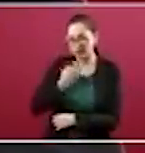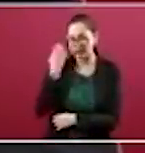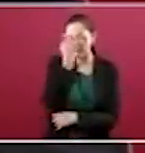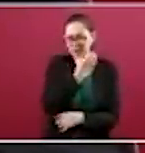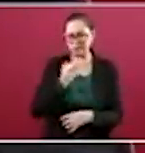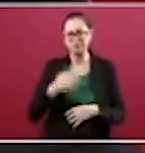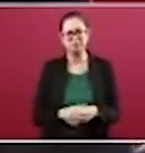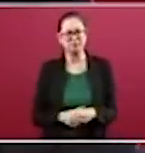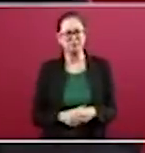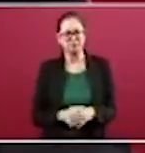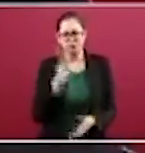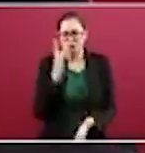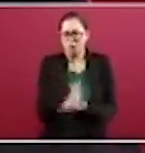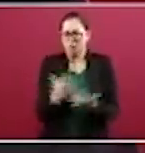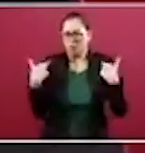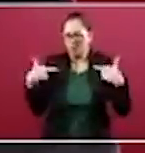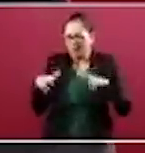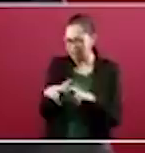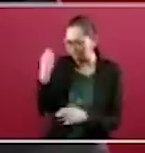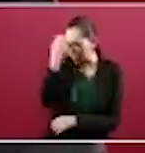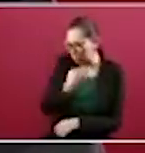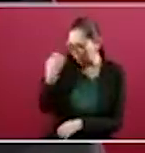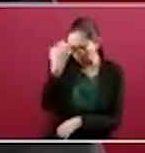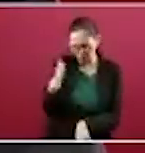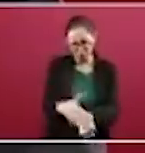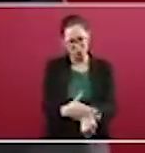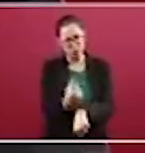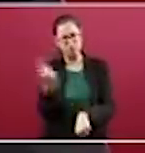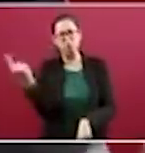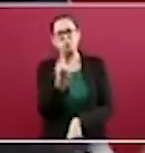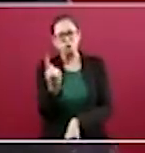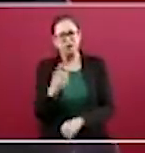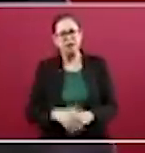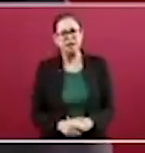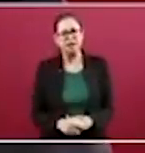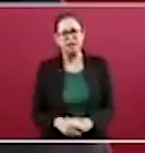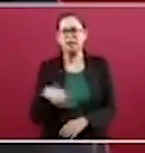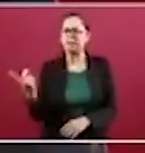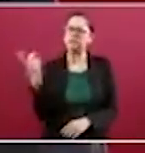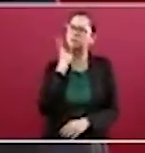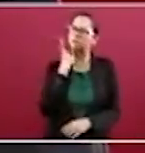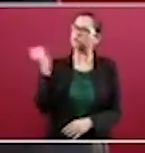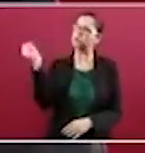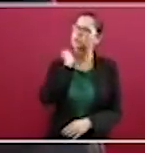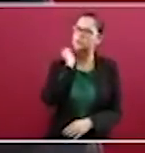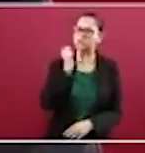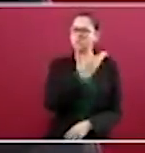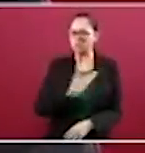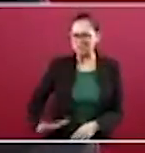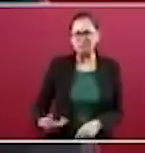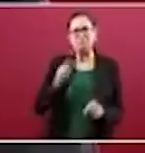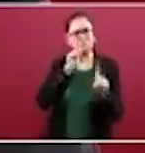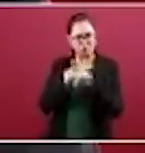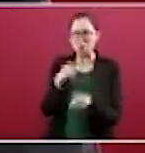¿Por qué a los maestros nada más se les va a evaluar? ¿Y por qué no se le evalúa a los diputados y a los senadores y al